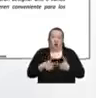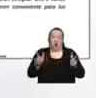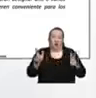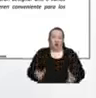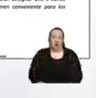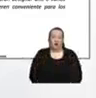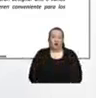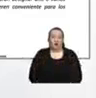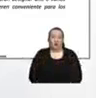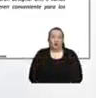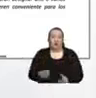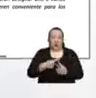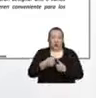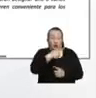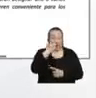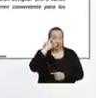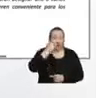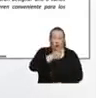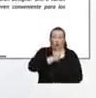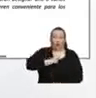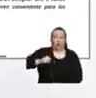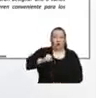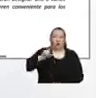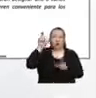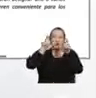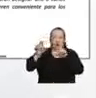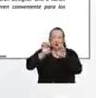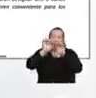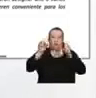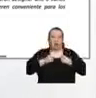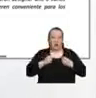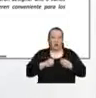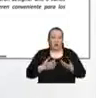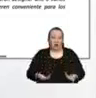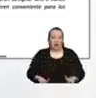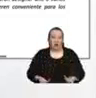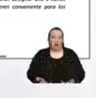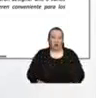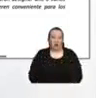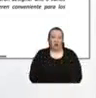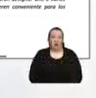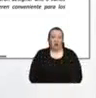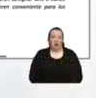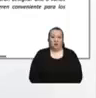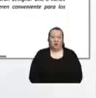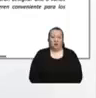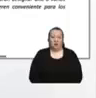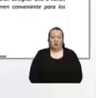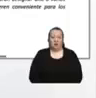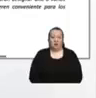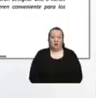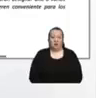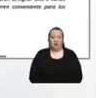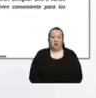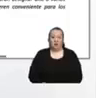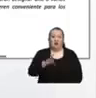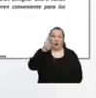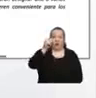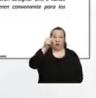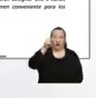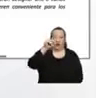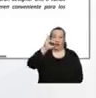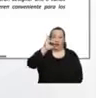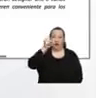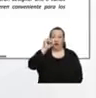empresario mejor aún a alguien que desea ser presidente de la república es incompatible en bani sin terminación a fundation